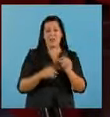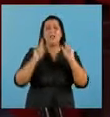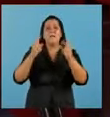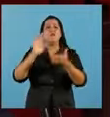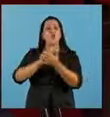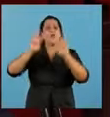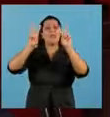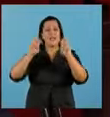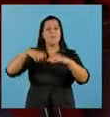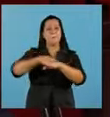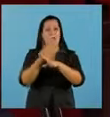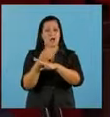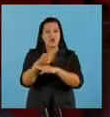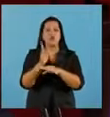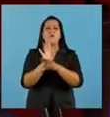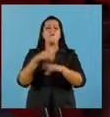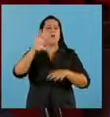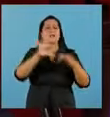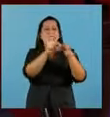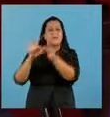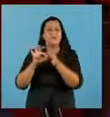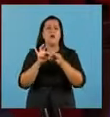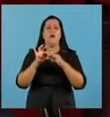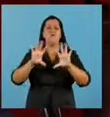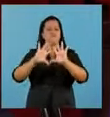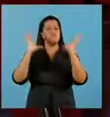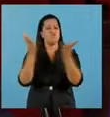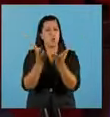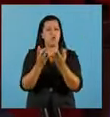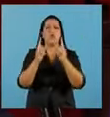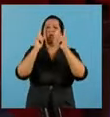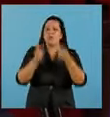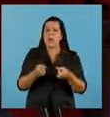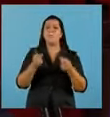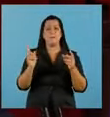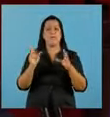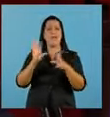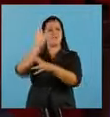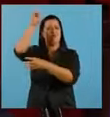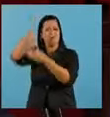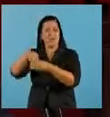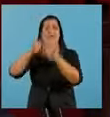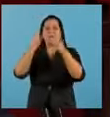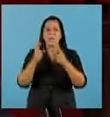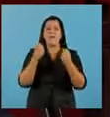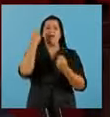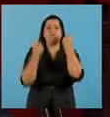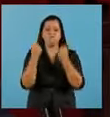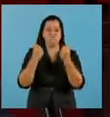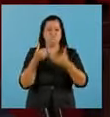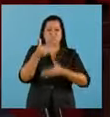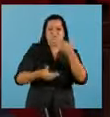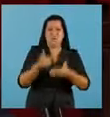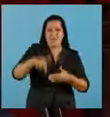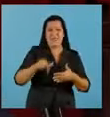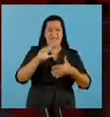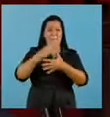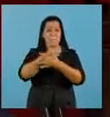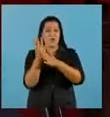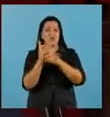nuestra vocación es fortalecer una integración regional y global que a su vez sea una integración social, productiva y democrática de nuestros